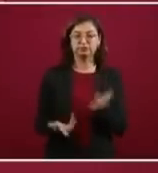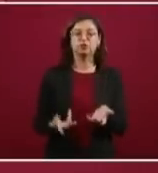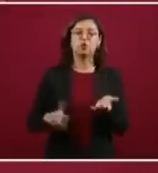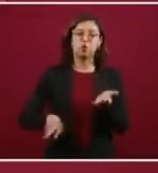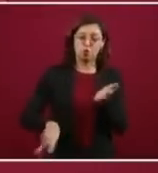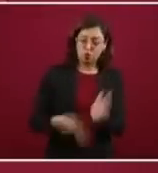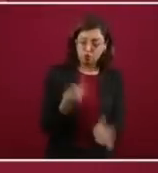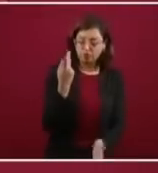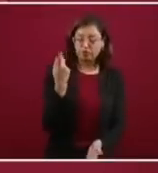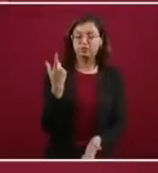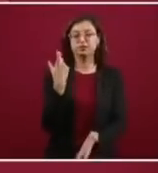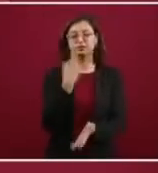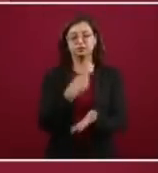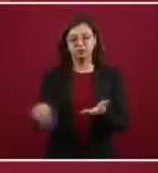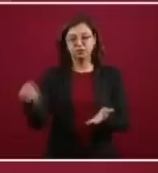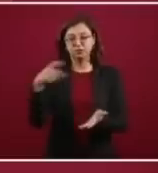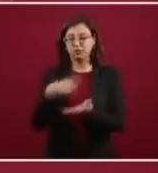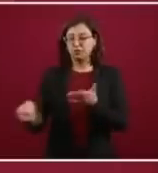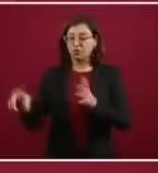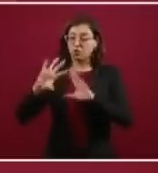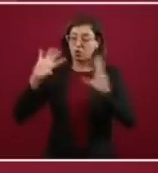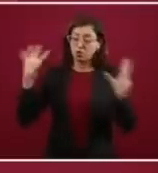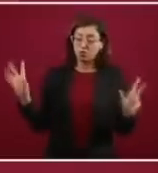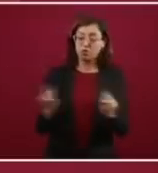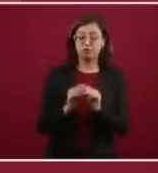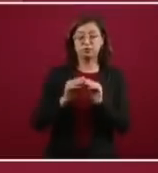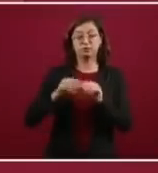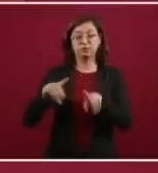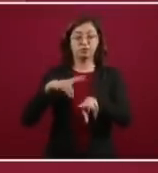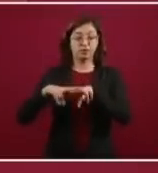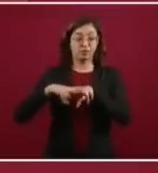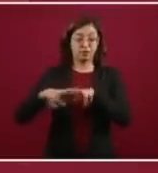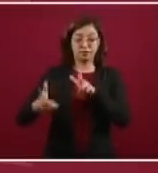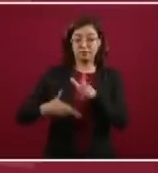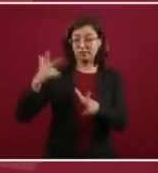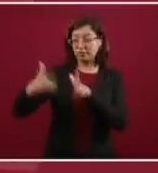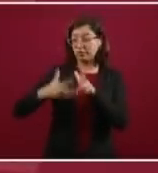nuevo de todos los ferrocarriles que se habían construido,